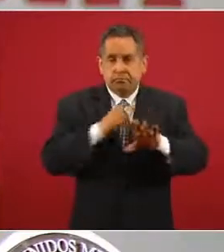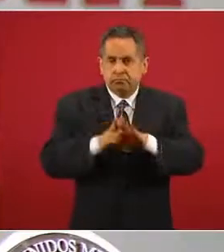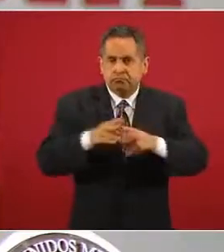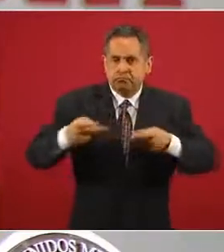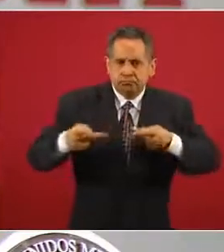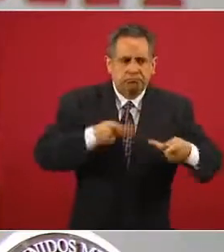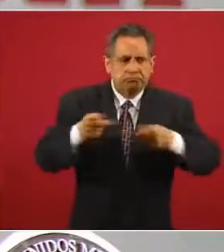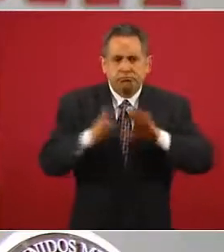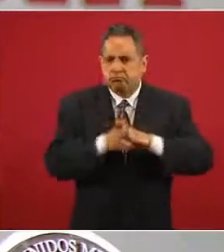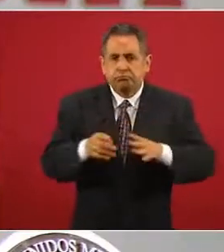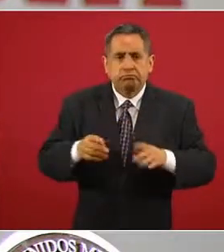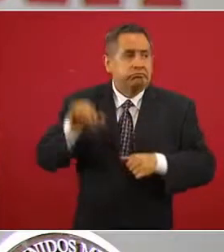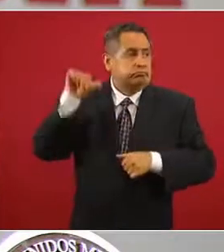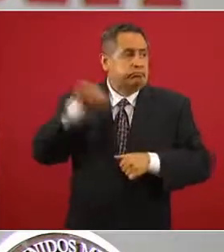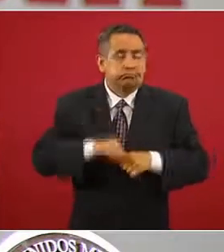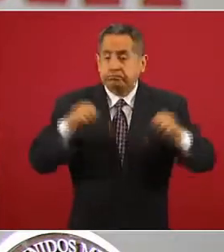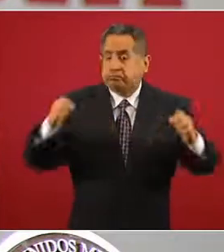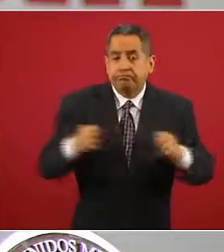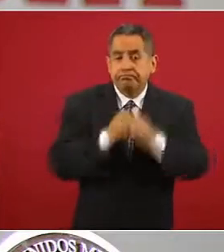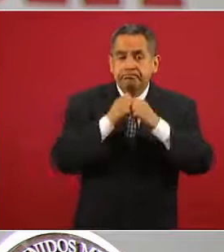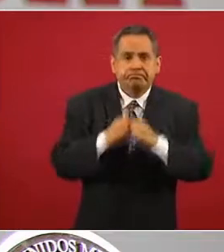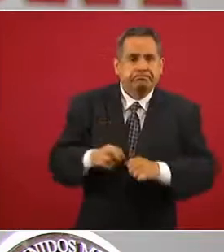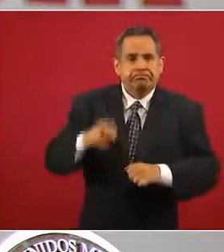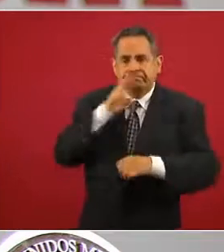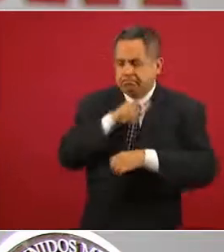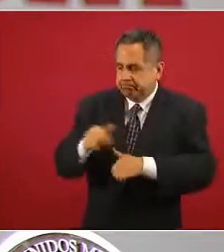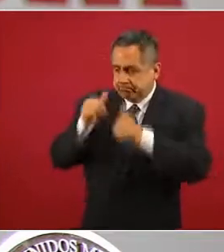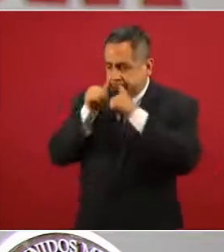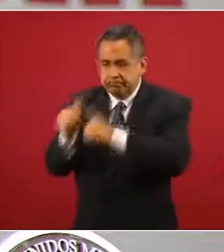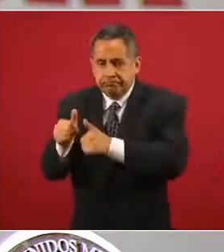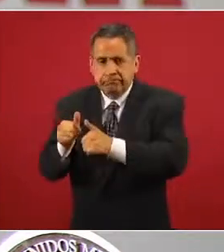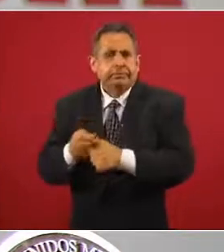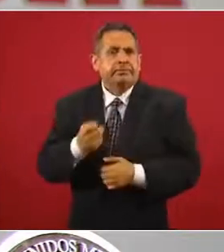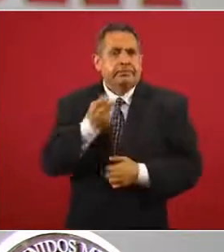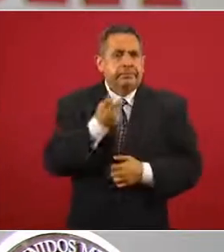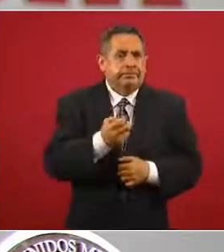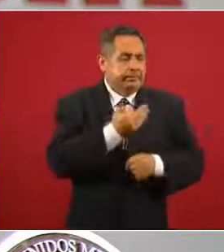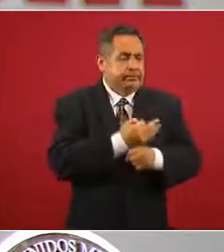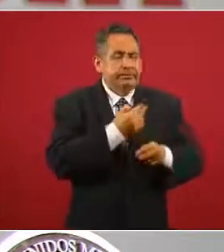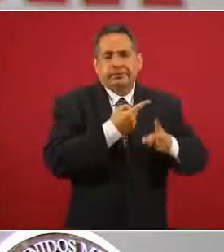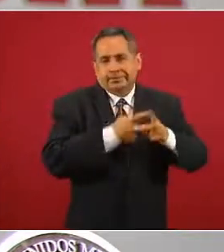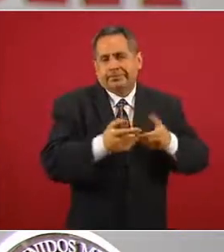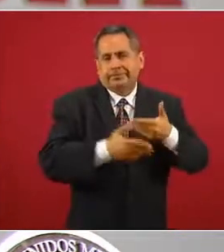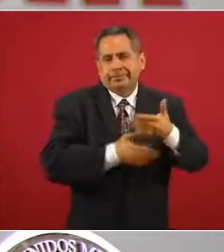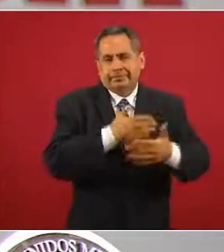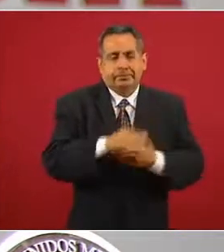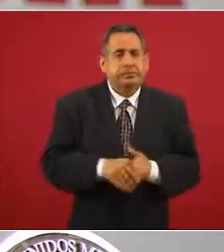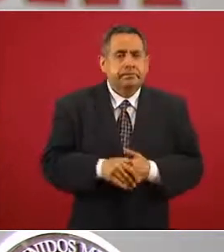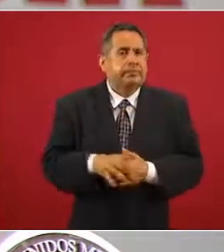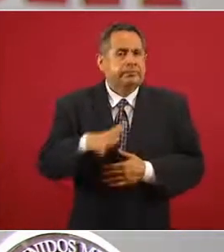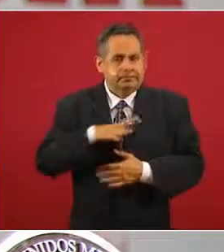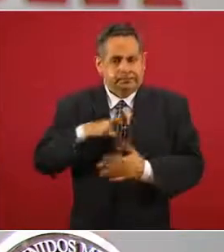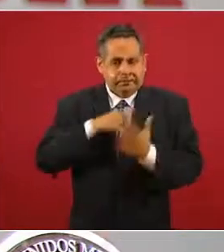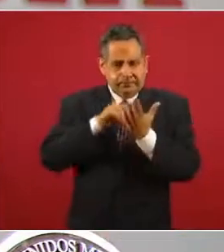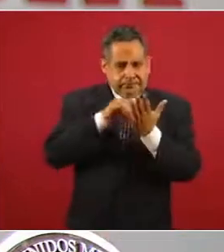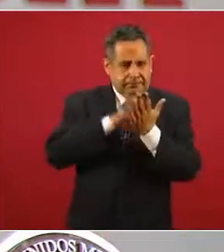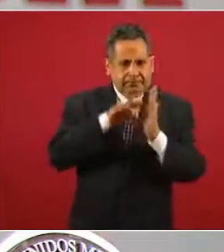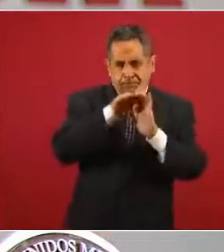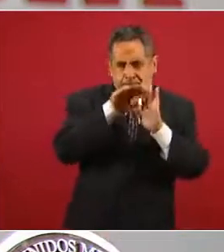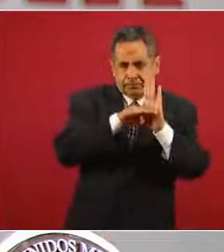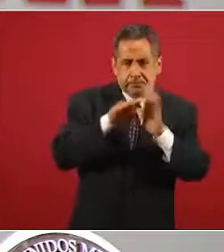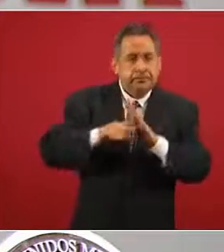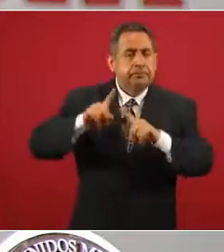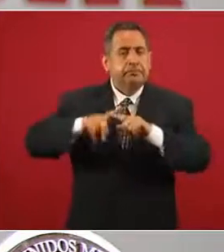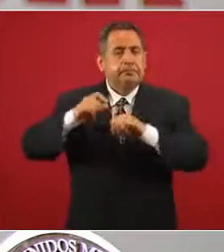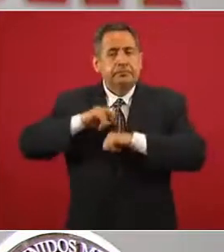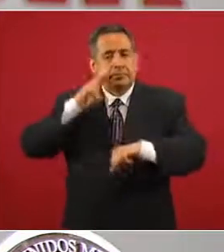preparación y respuesta ante pandemias, son los que se han instrumentado en México. Este tipo de documentos existen, tutelados por la